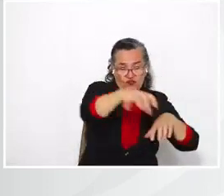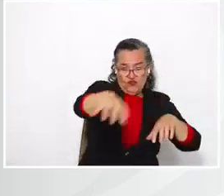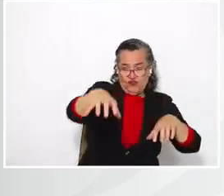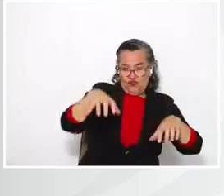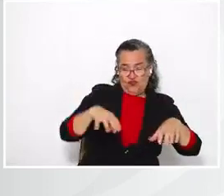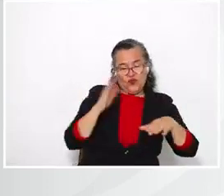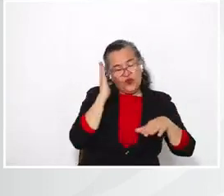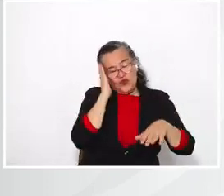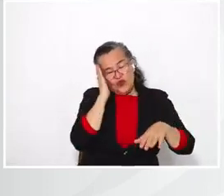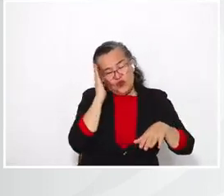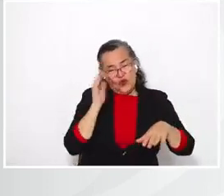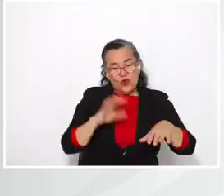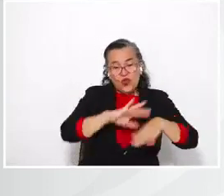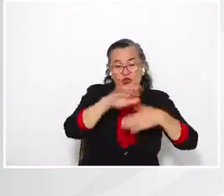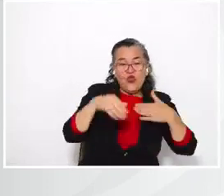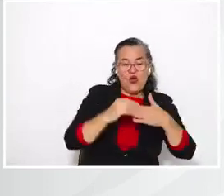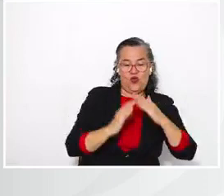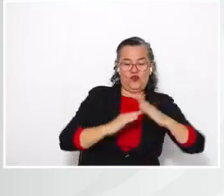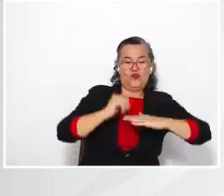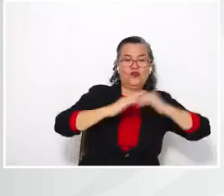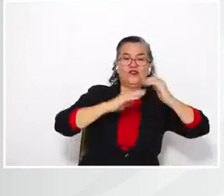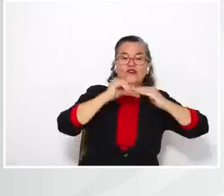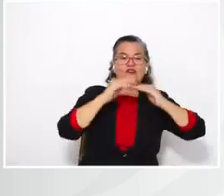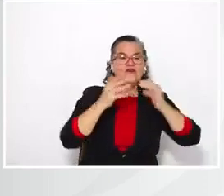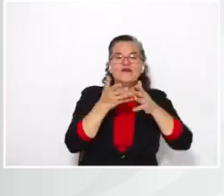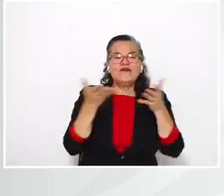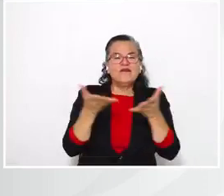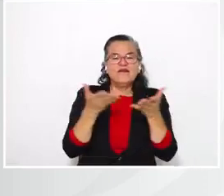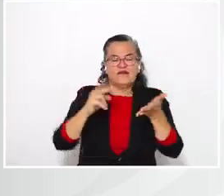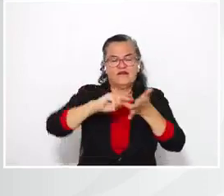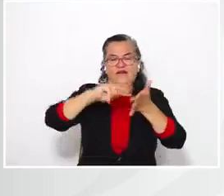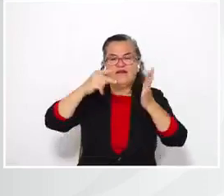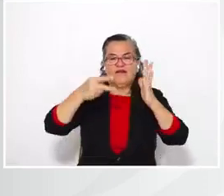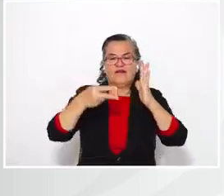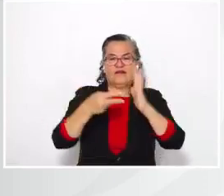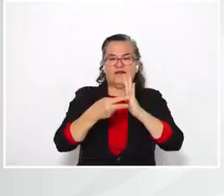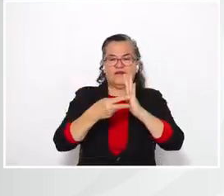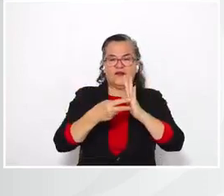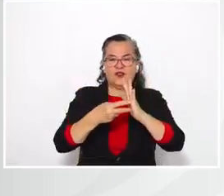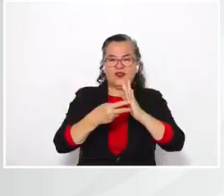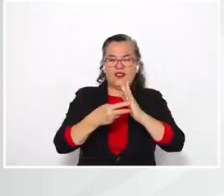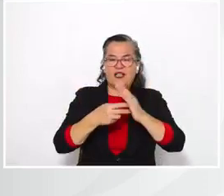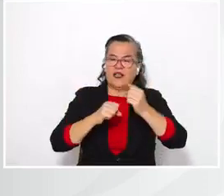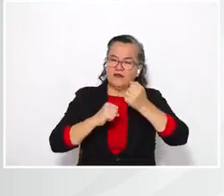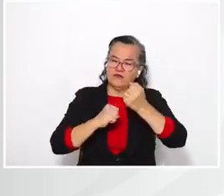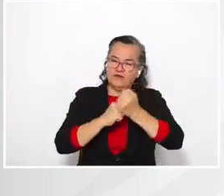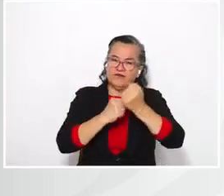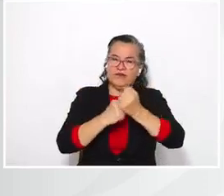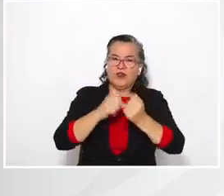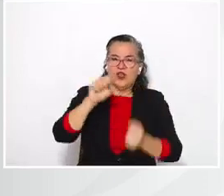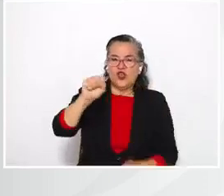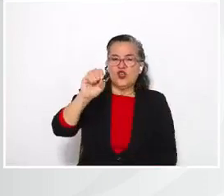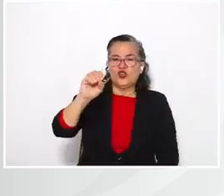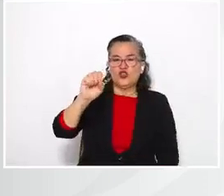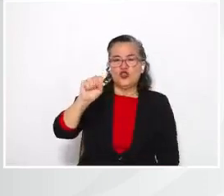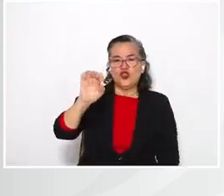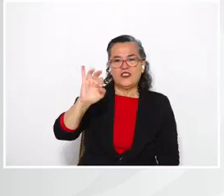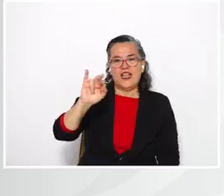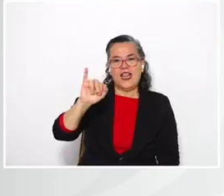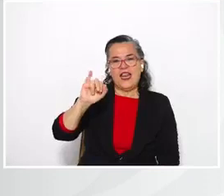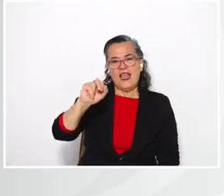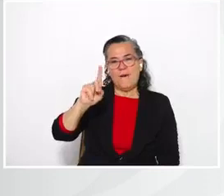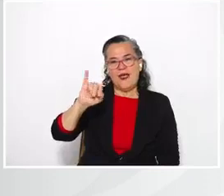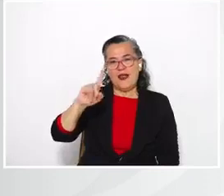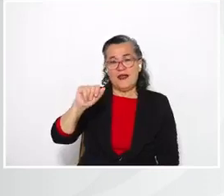todos se construyeron con un concepto de sostenibilidad. No, no hay aire acondicionado en la